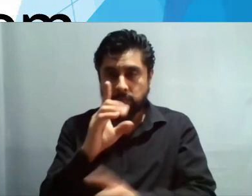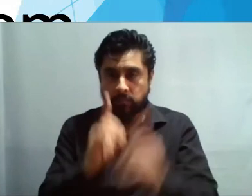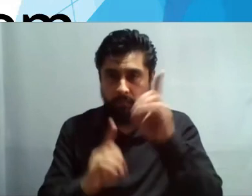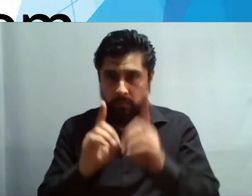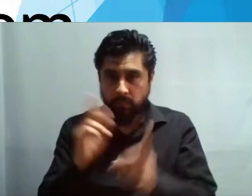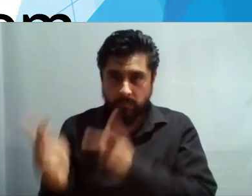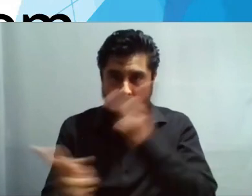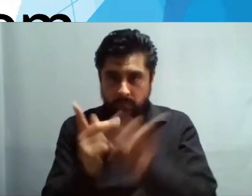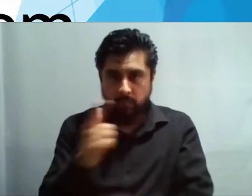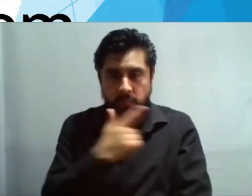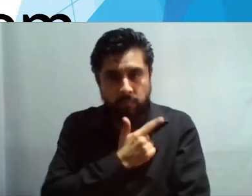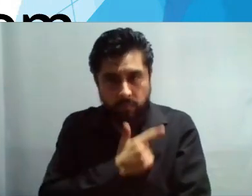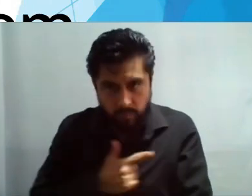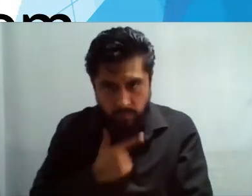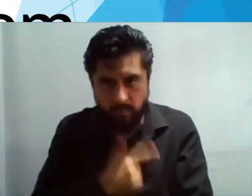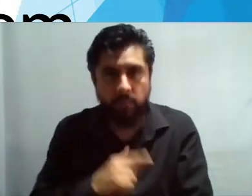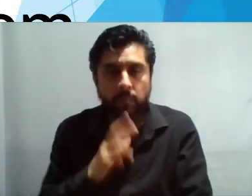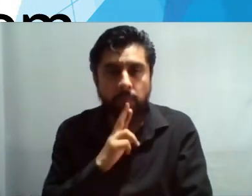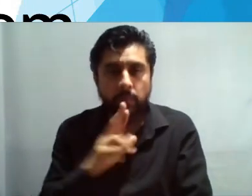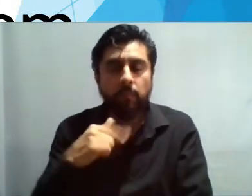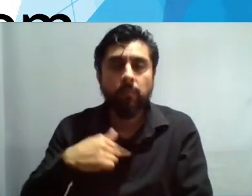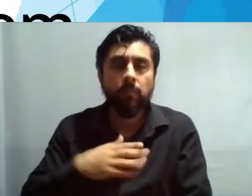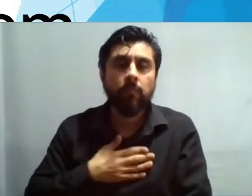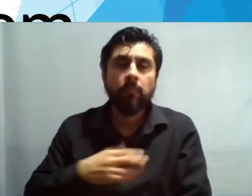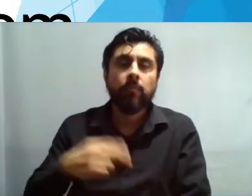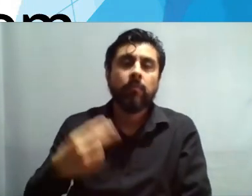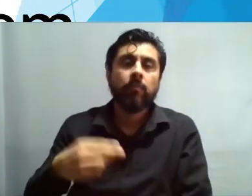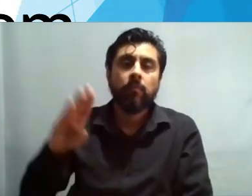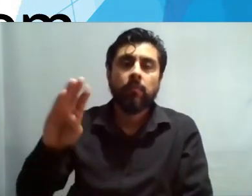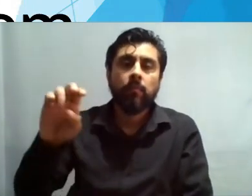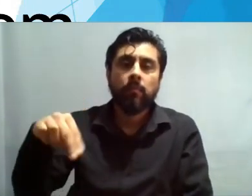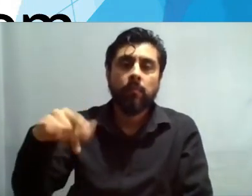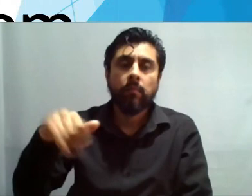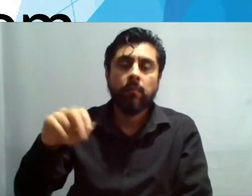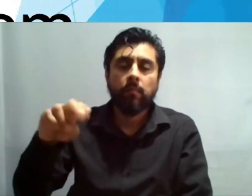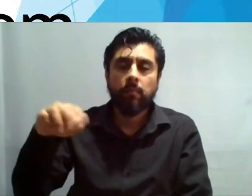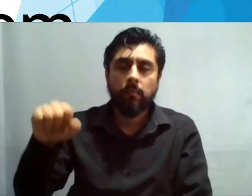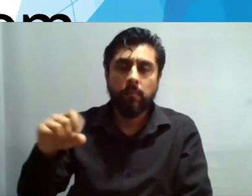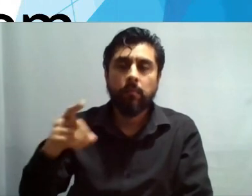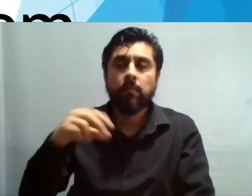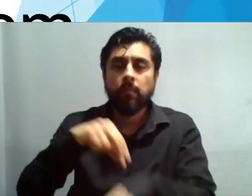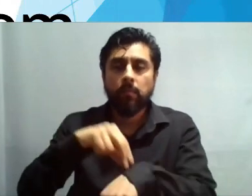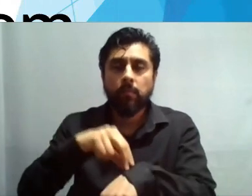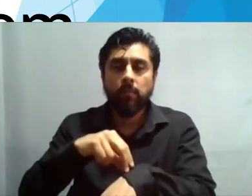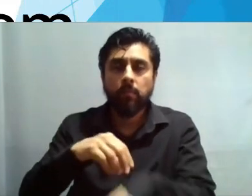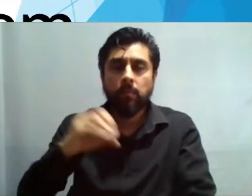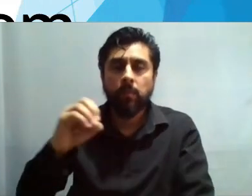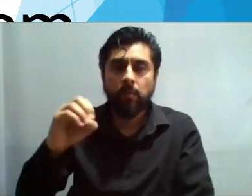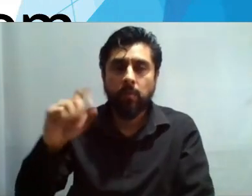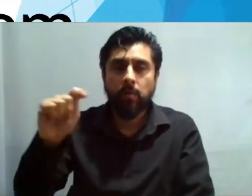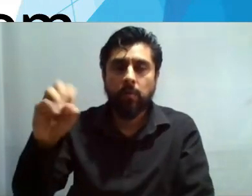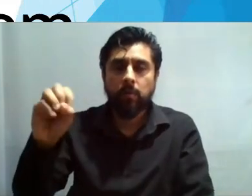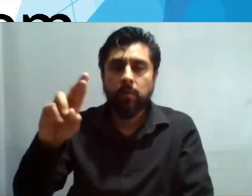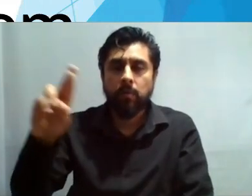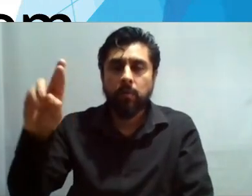gusto de poderla resolver. Yo soy el doctor Benjamín Ayala y otorrinolaringólogo, como hemos comentado previamente.